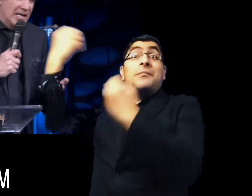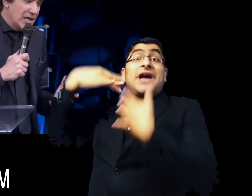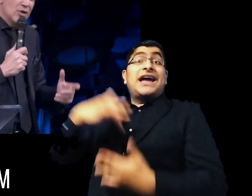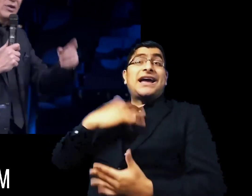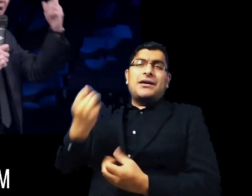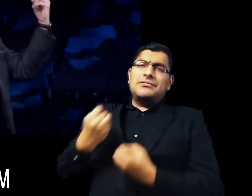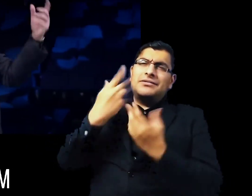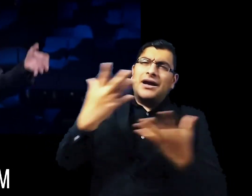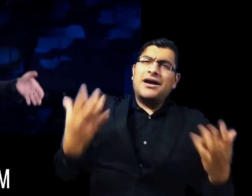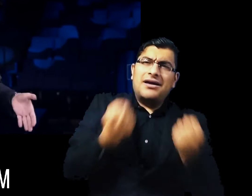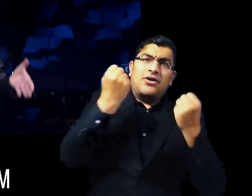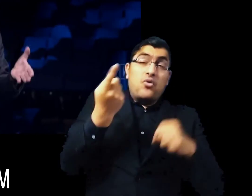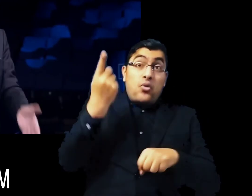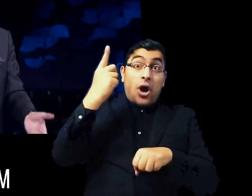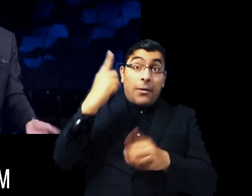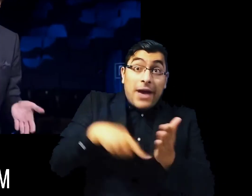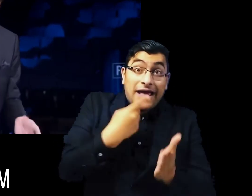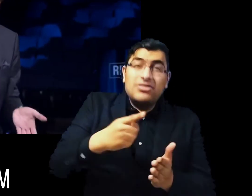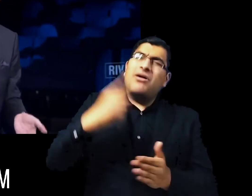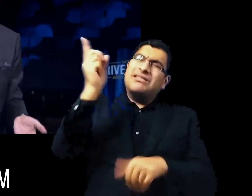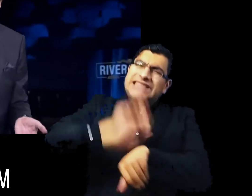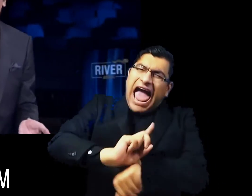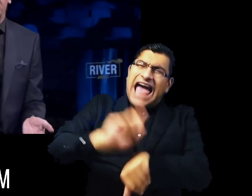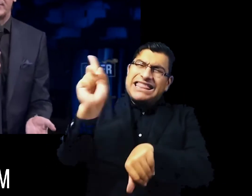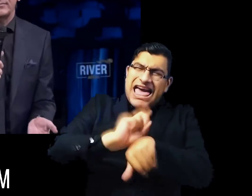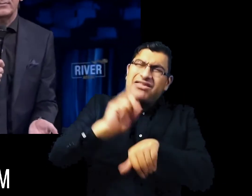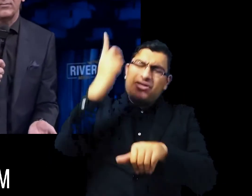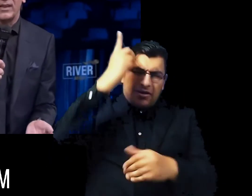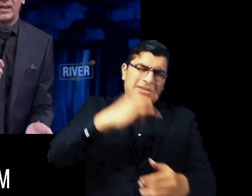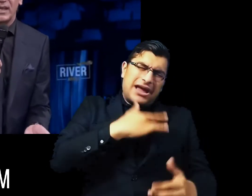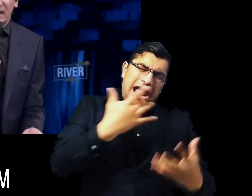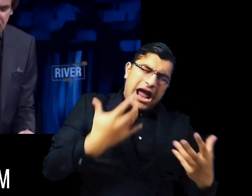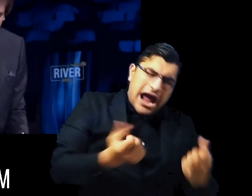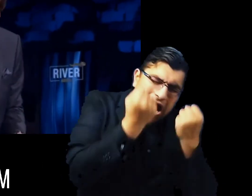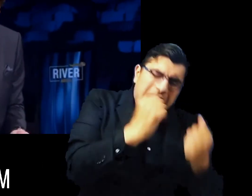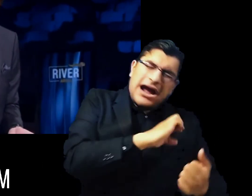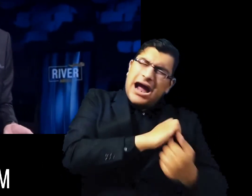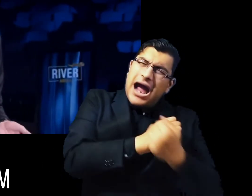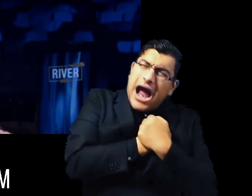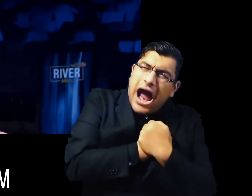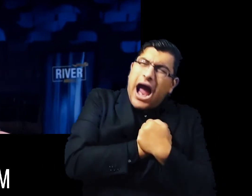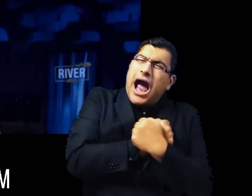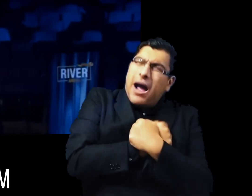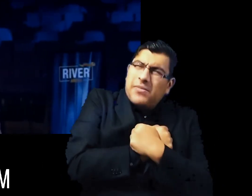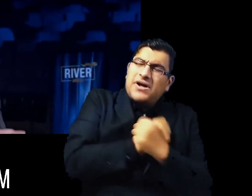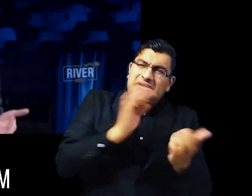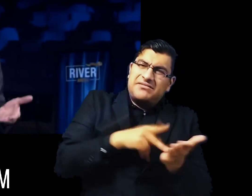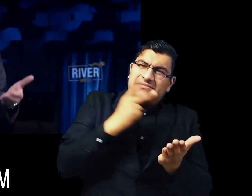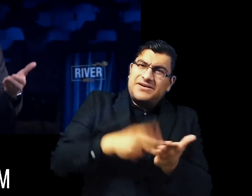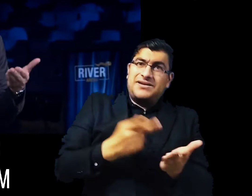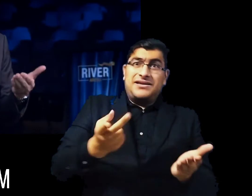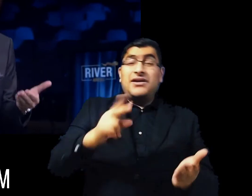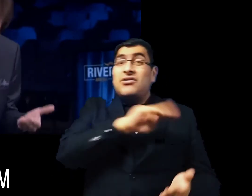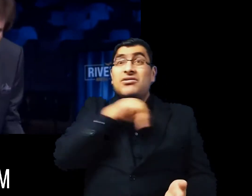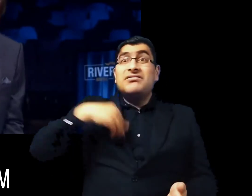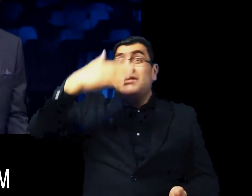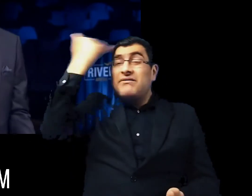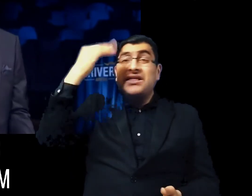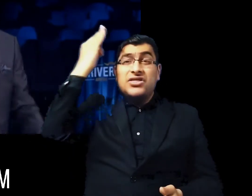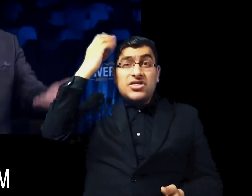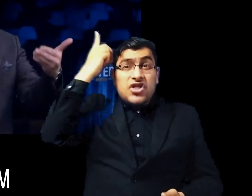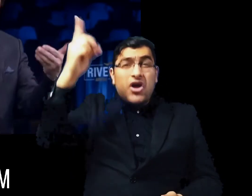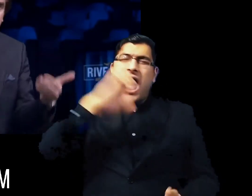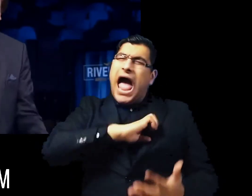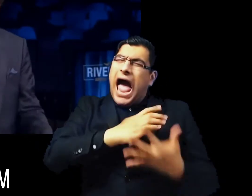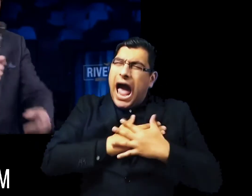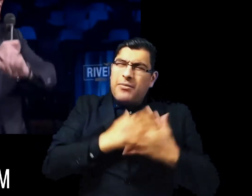gracia. Y no de alguna vez, a diario. Y si no somos conscientes de la aceptación incondicional de